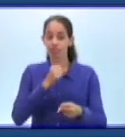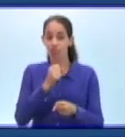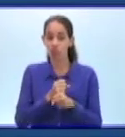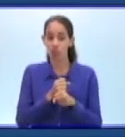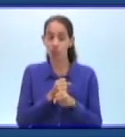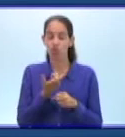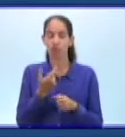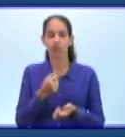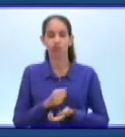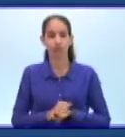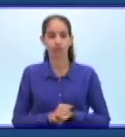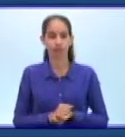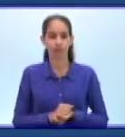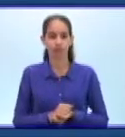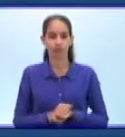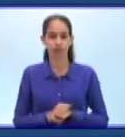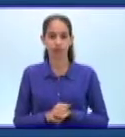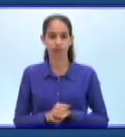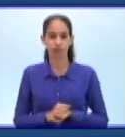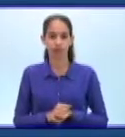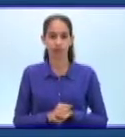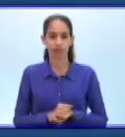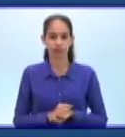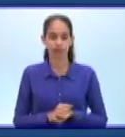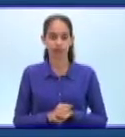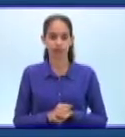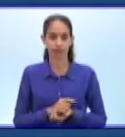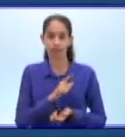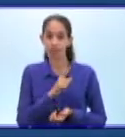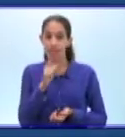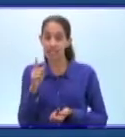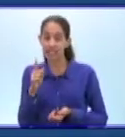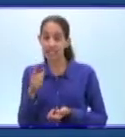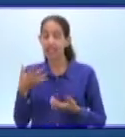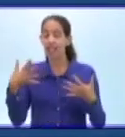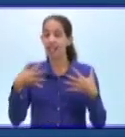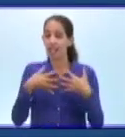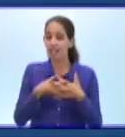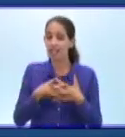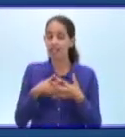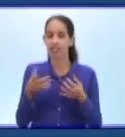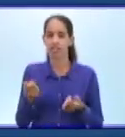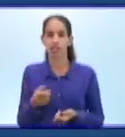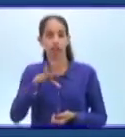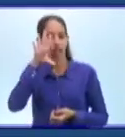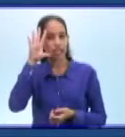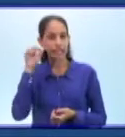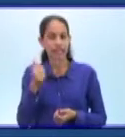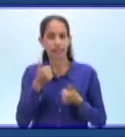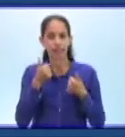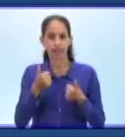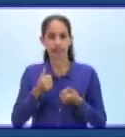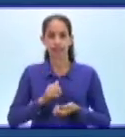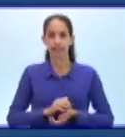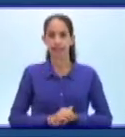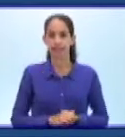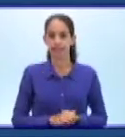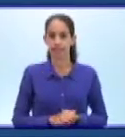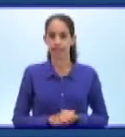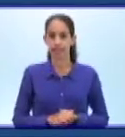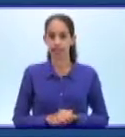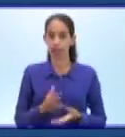conectores, ¿verdad? Que exista esa unidad, esa coherencia. Y